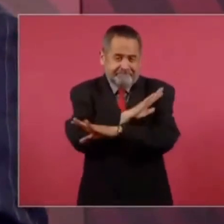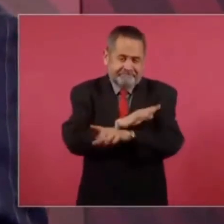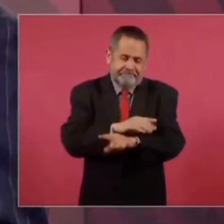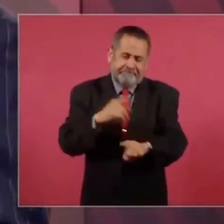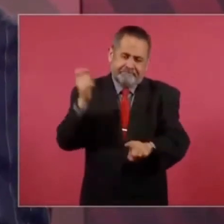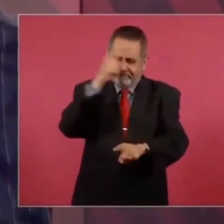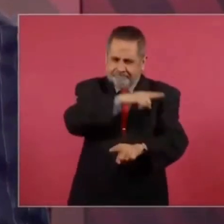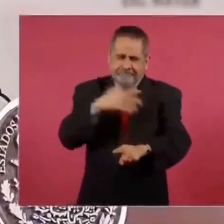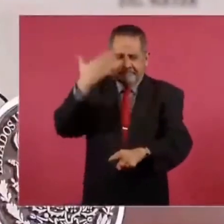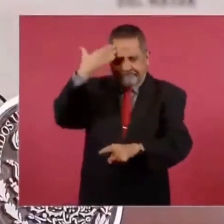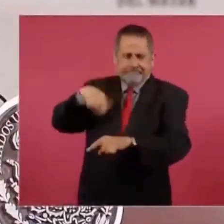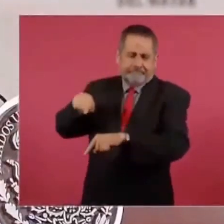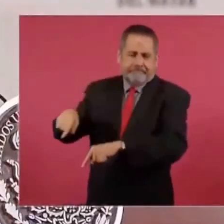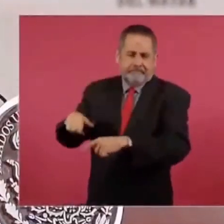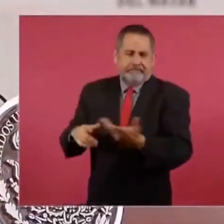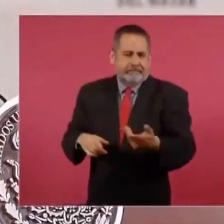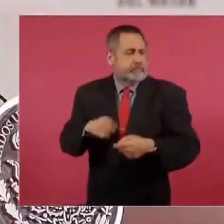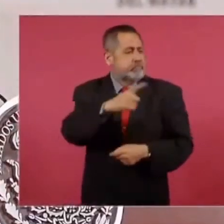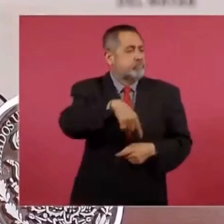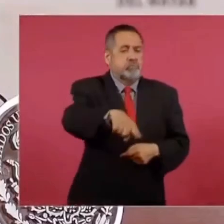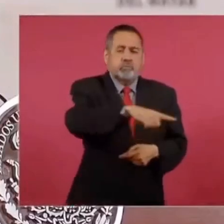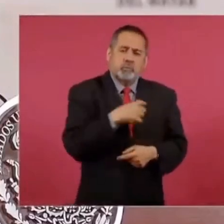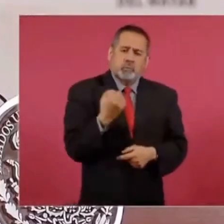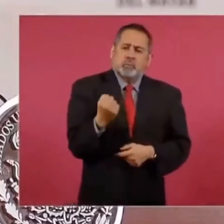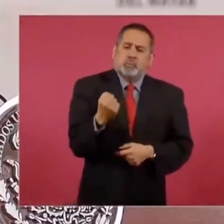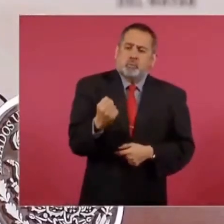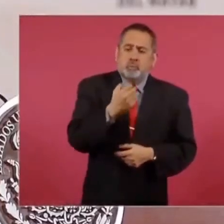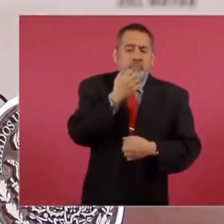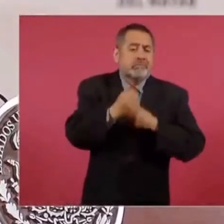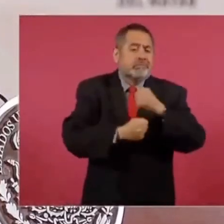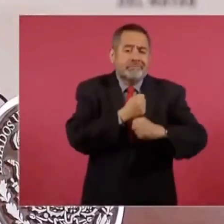un régimen autoritario.